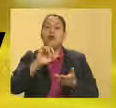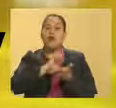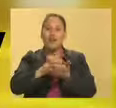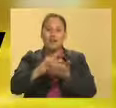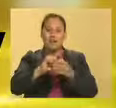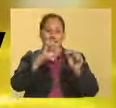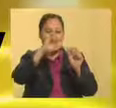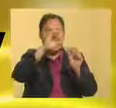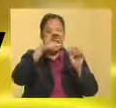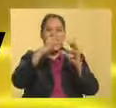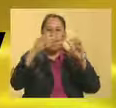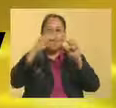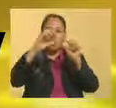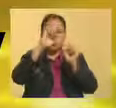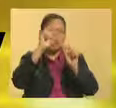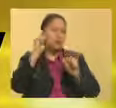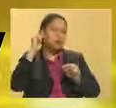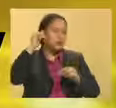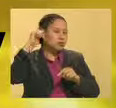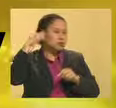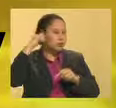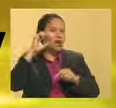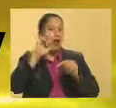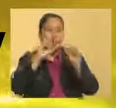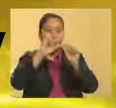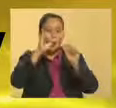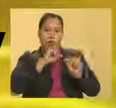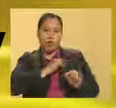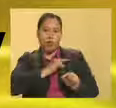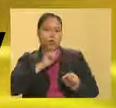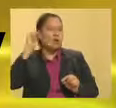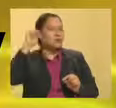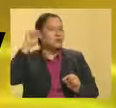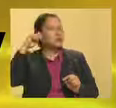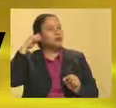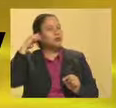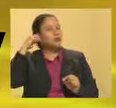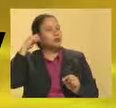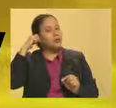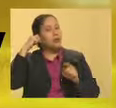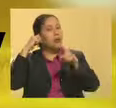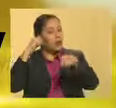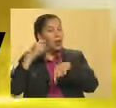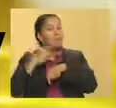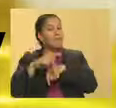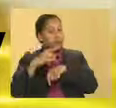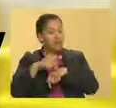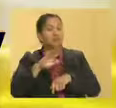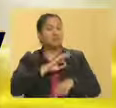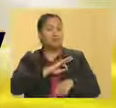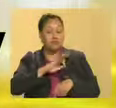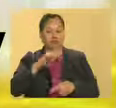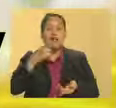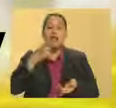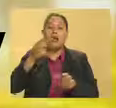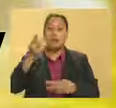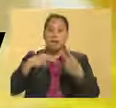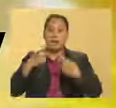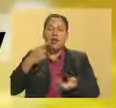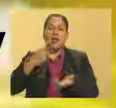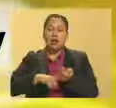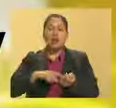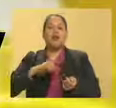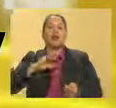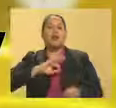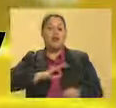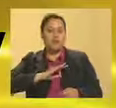estos cotonetes o con ganchillos. Evidentemente, esto te aumenta mucho el riesgo de tener infecciones en el oído externo. Exactamente